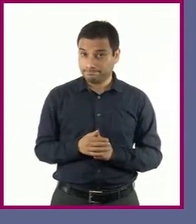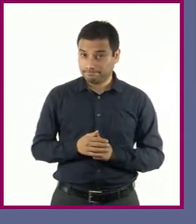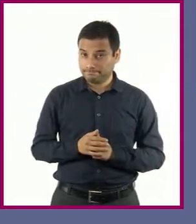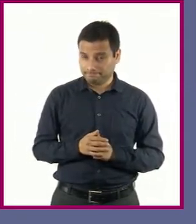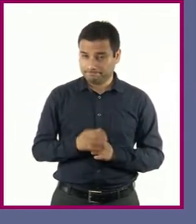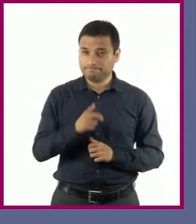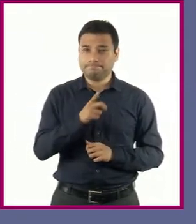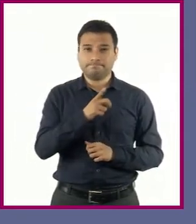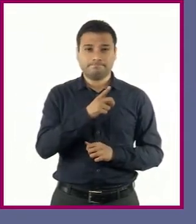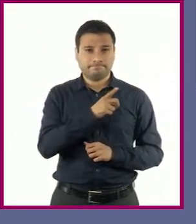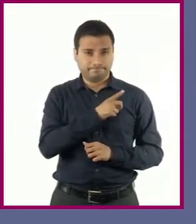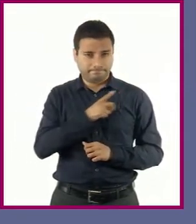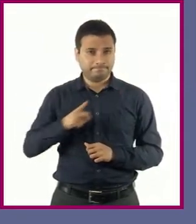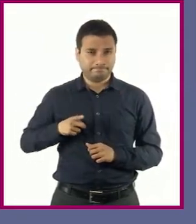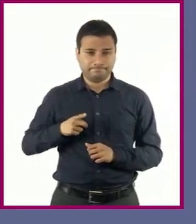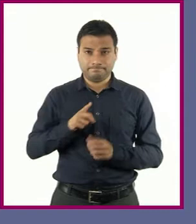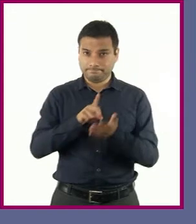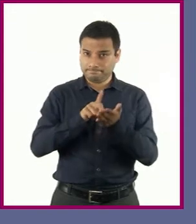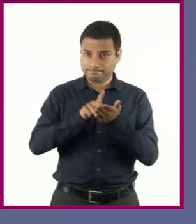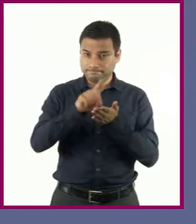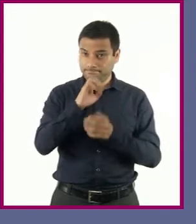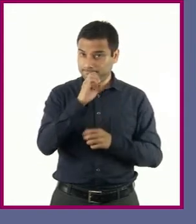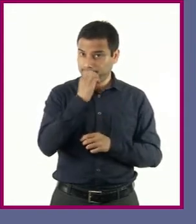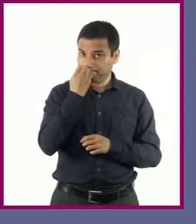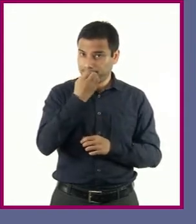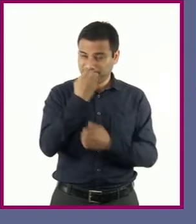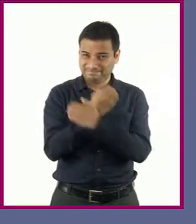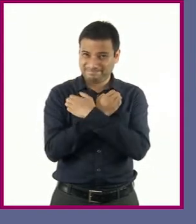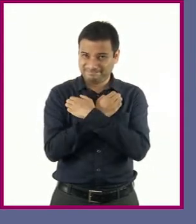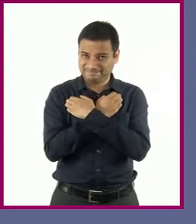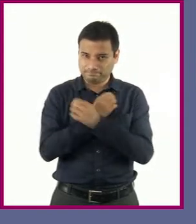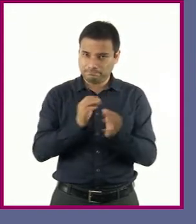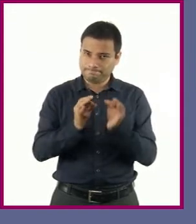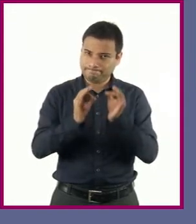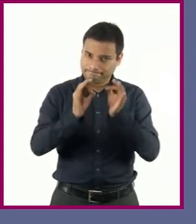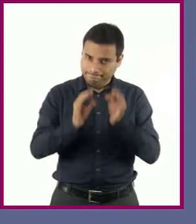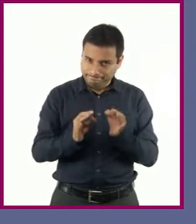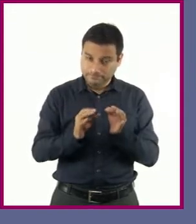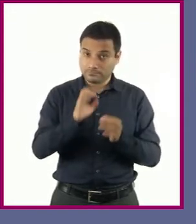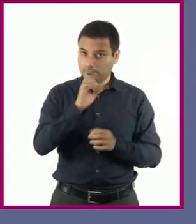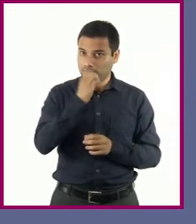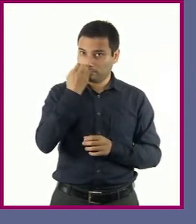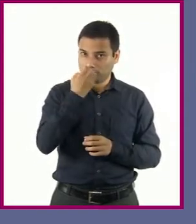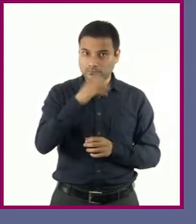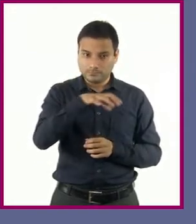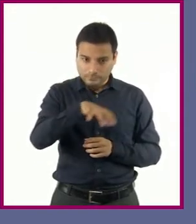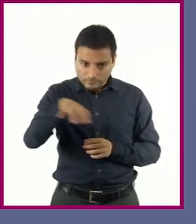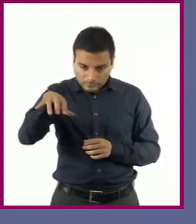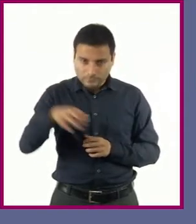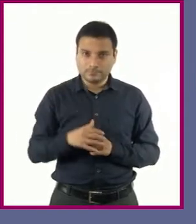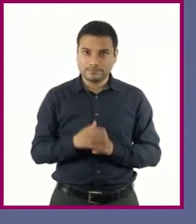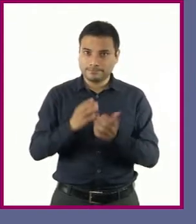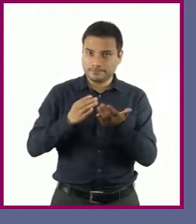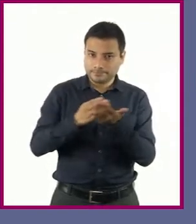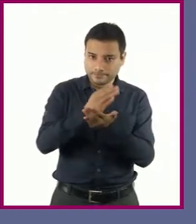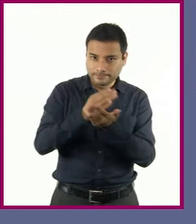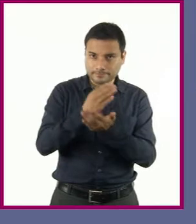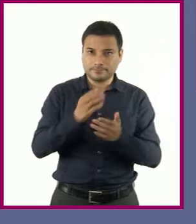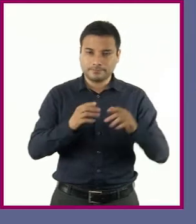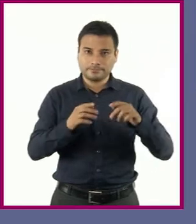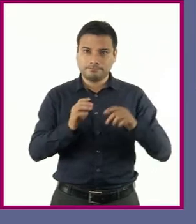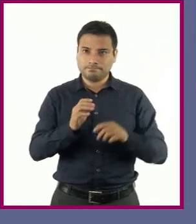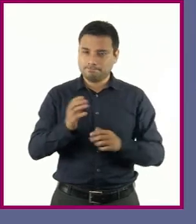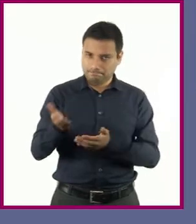deben garantizar que el derecho cuente con los rasgos esenciales de disponibilidad, accesibilidad, aceptabilidad